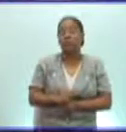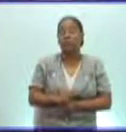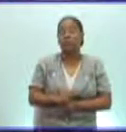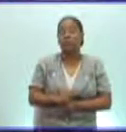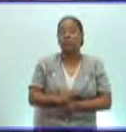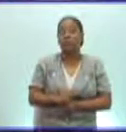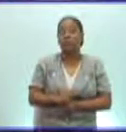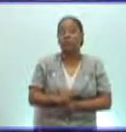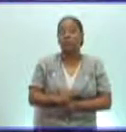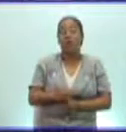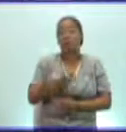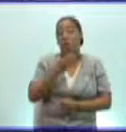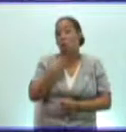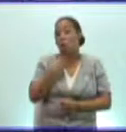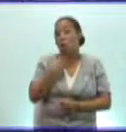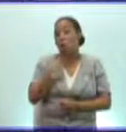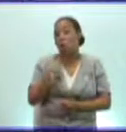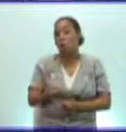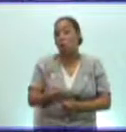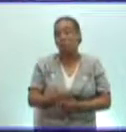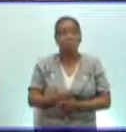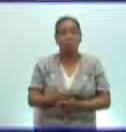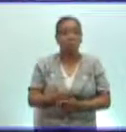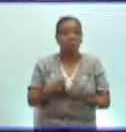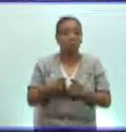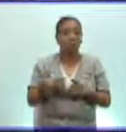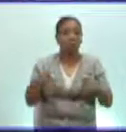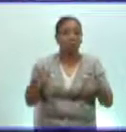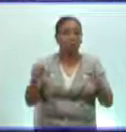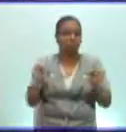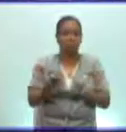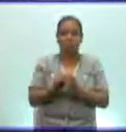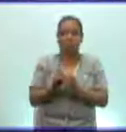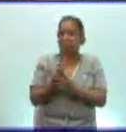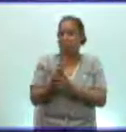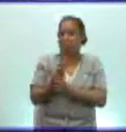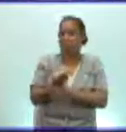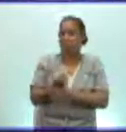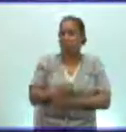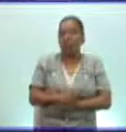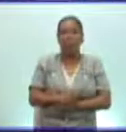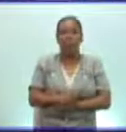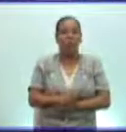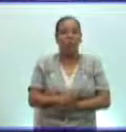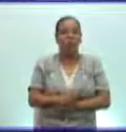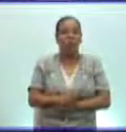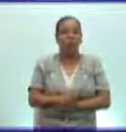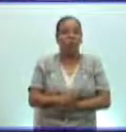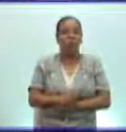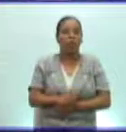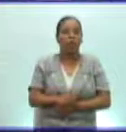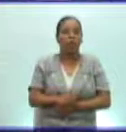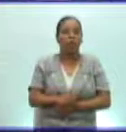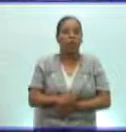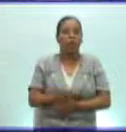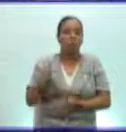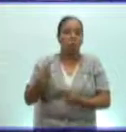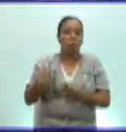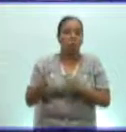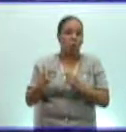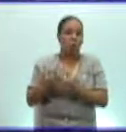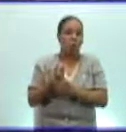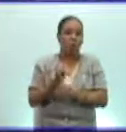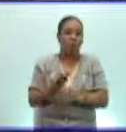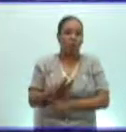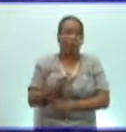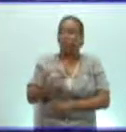las azaleas, las hortensias, las gardenias, los rododendros, los brezos, que